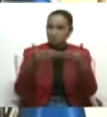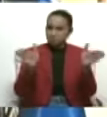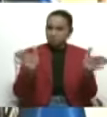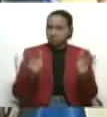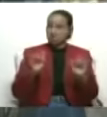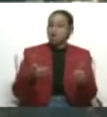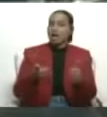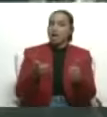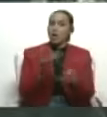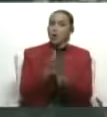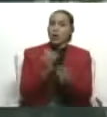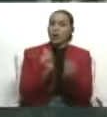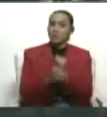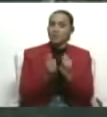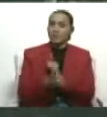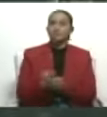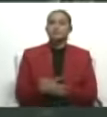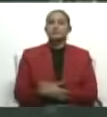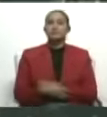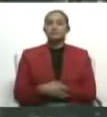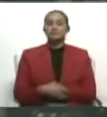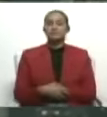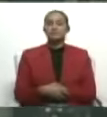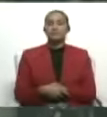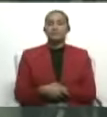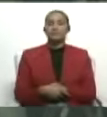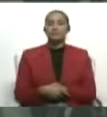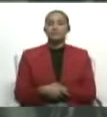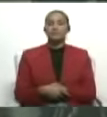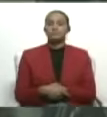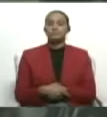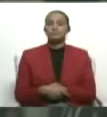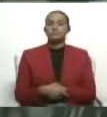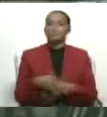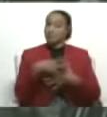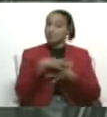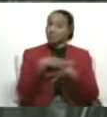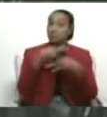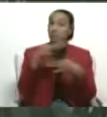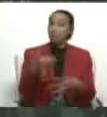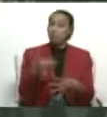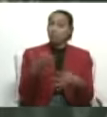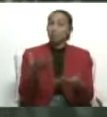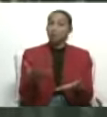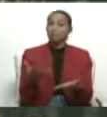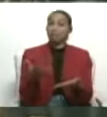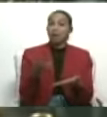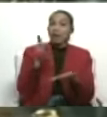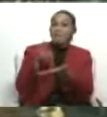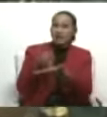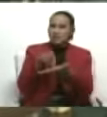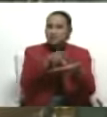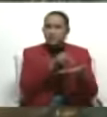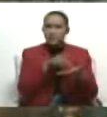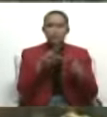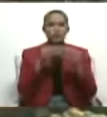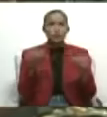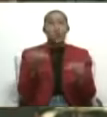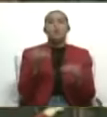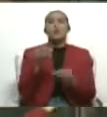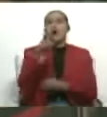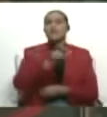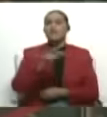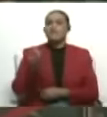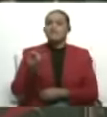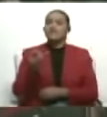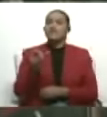y destacamos interés de la participación de venezolanos en noviembre de este año en